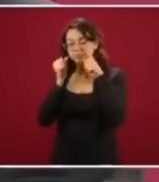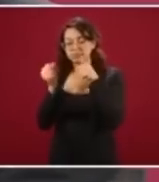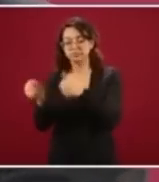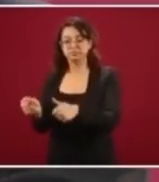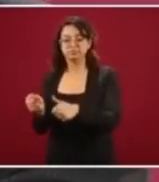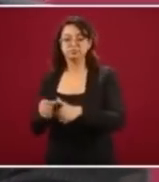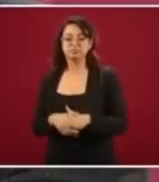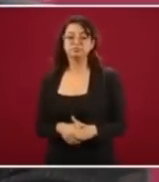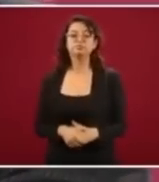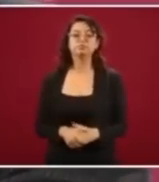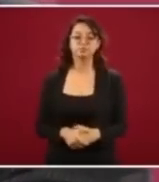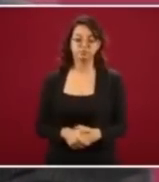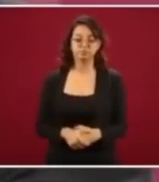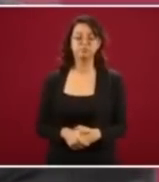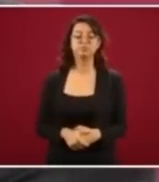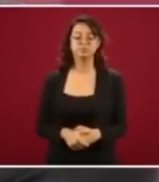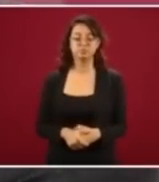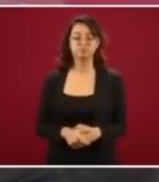que sí,